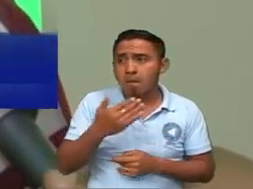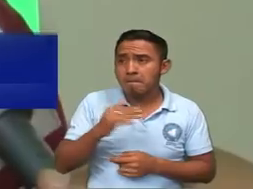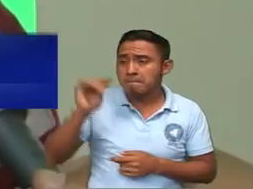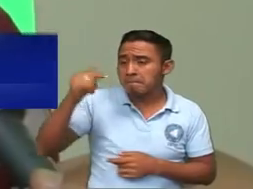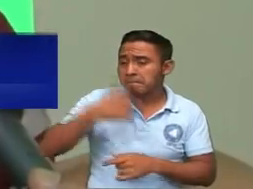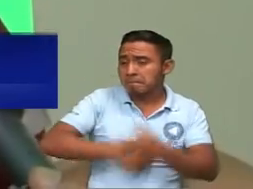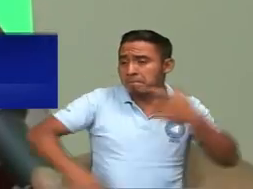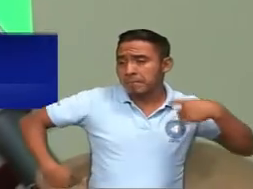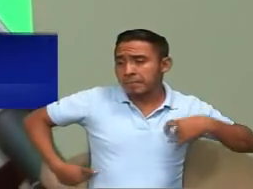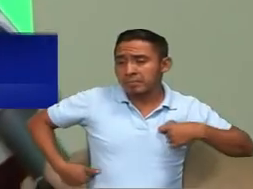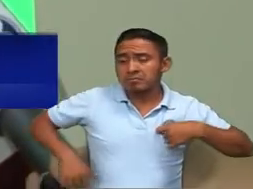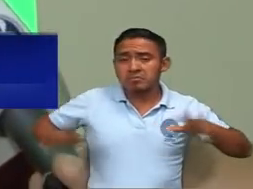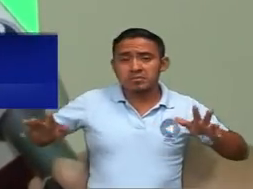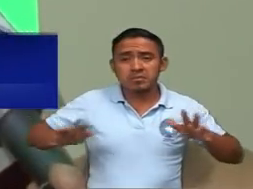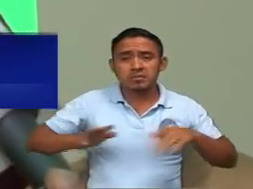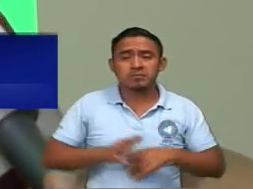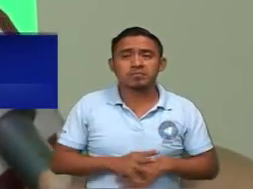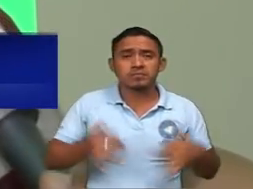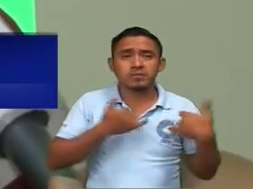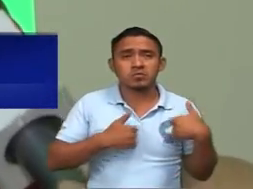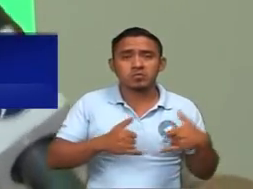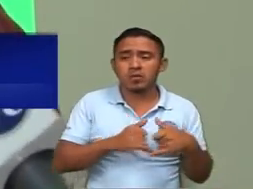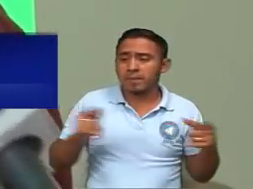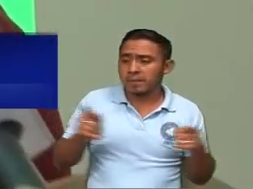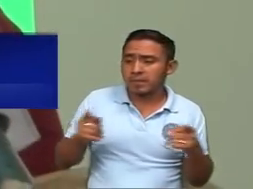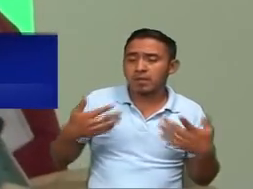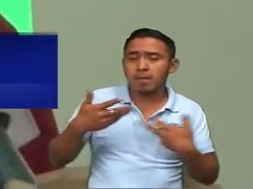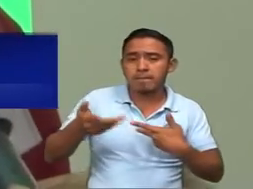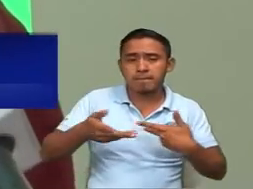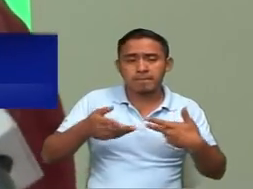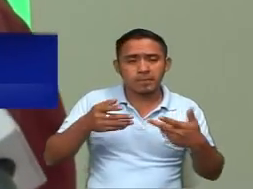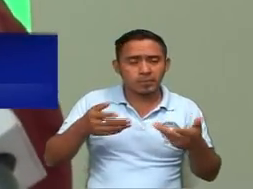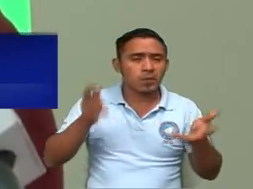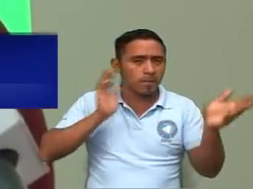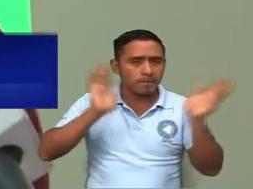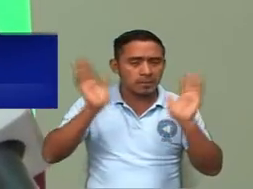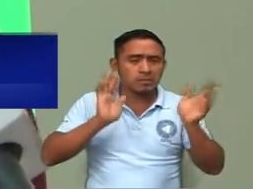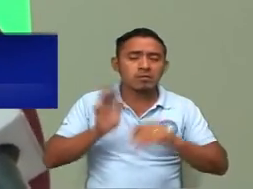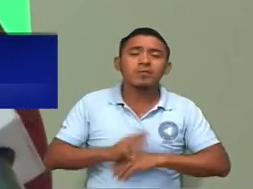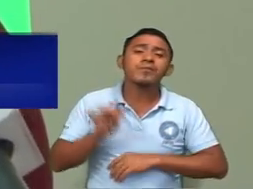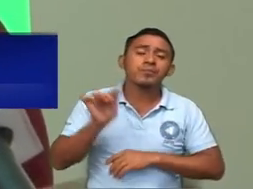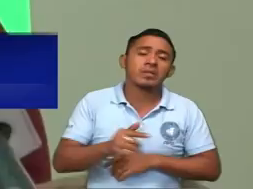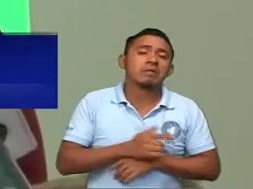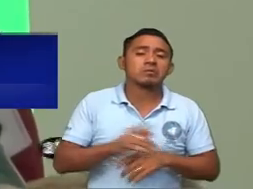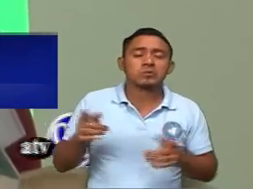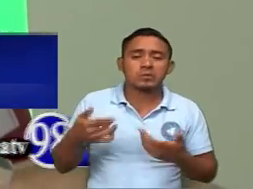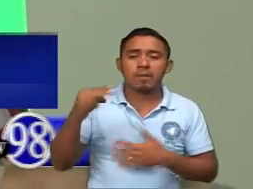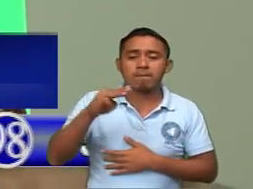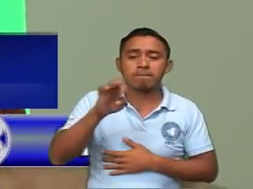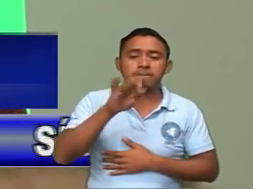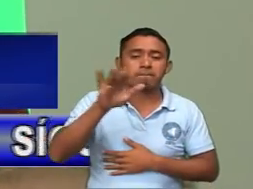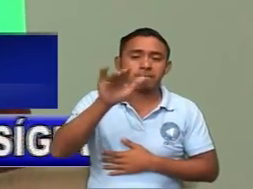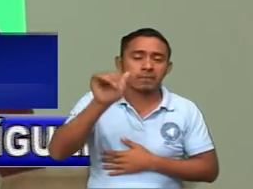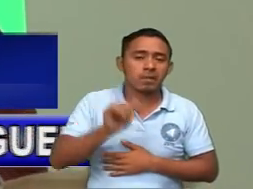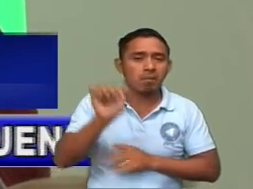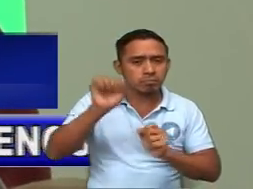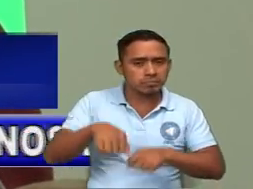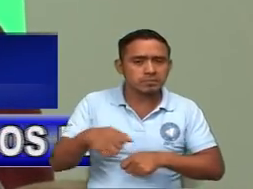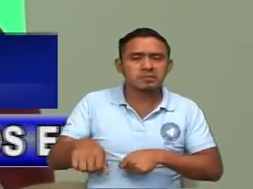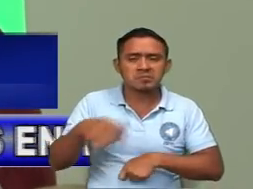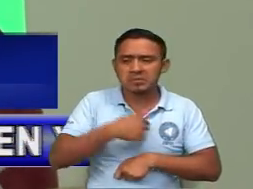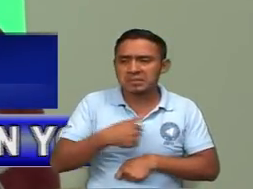y lo que es nuestra institución que nos apoya a los pequeños negocios, que es MEFCA, de realizar este evento en la cual nosotros